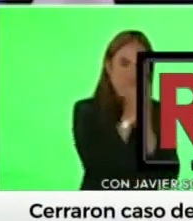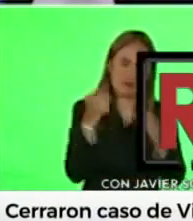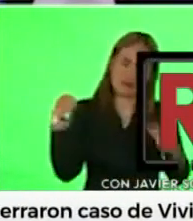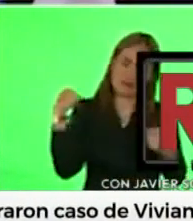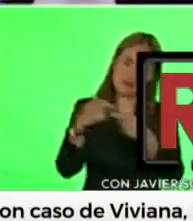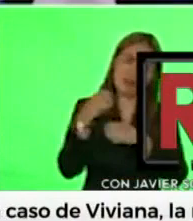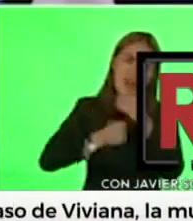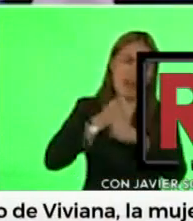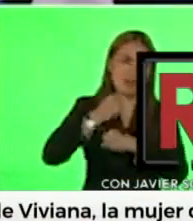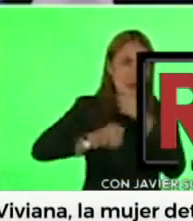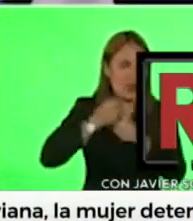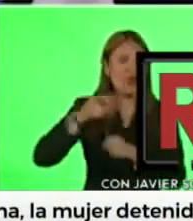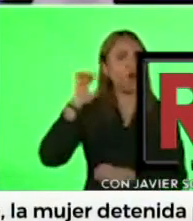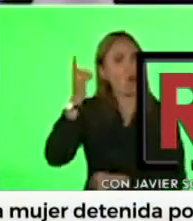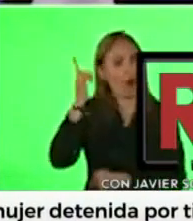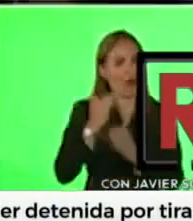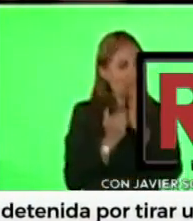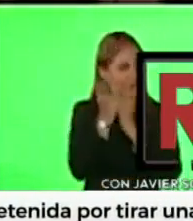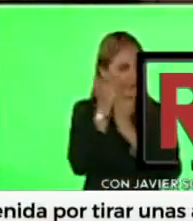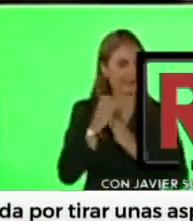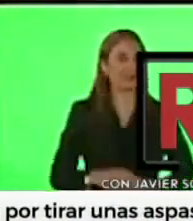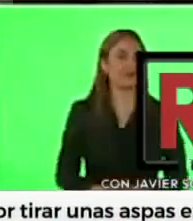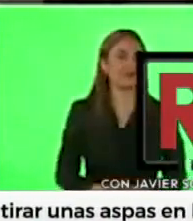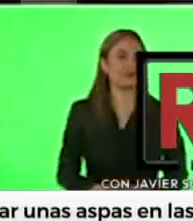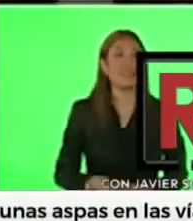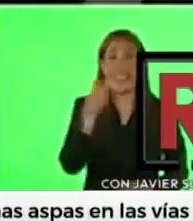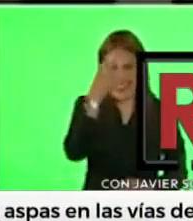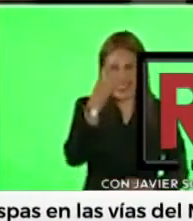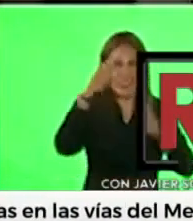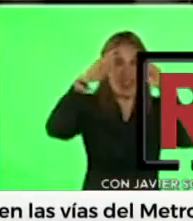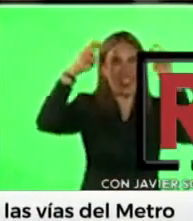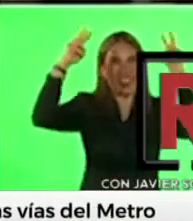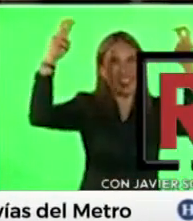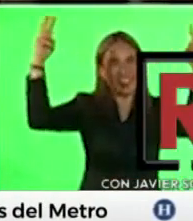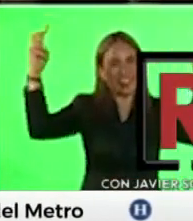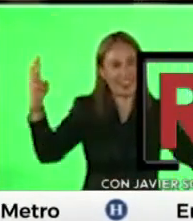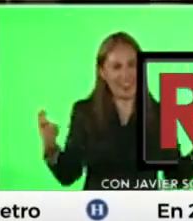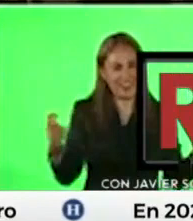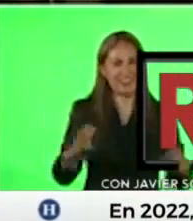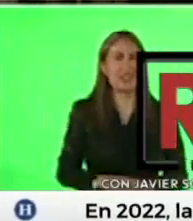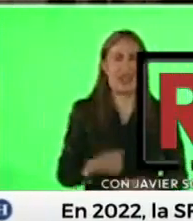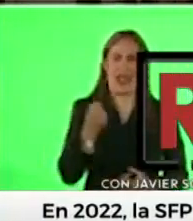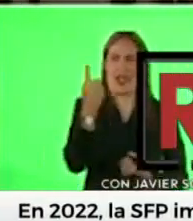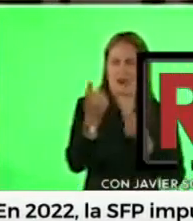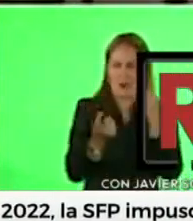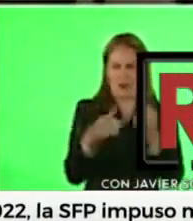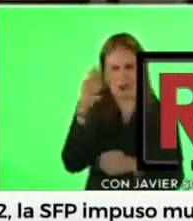porque no sé qué sería eso, pero sí es un círculo rojo muy predeterminado, muy Ciudad de México, muy